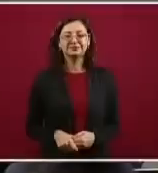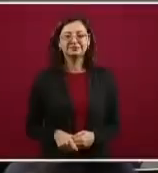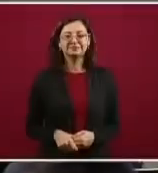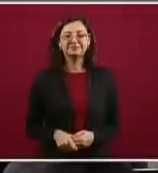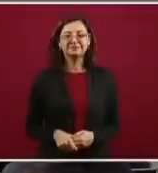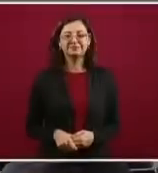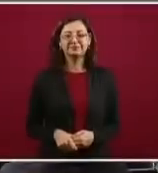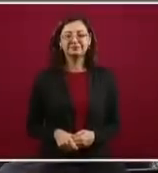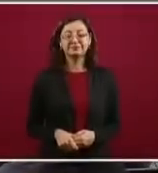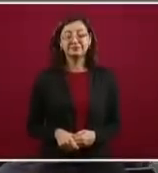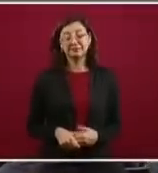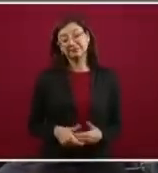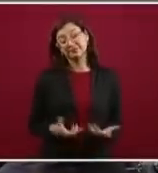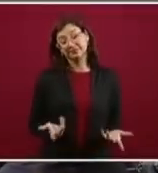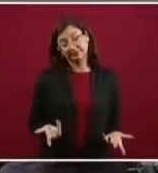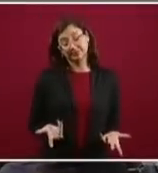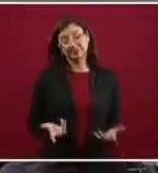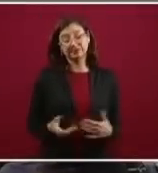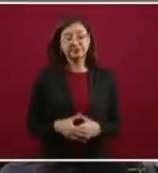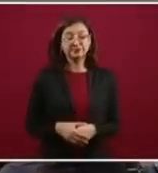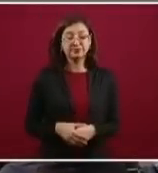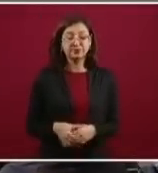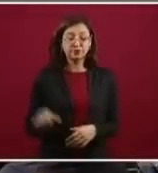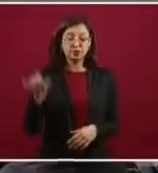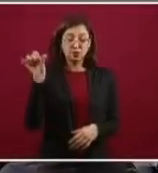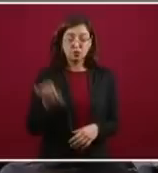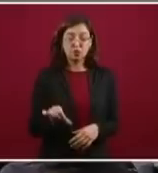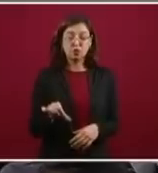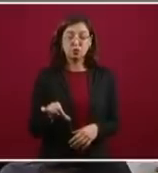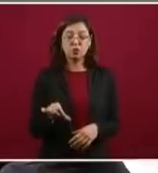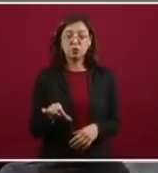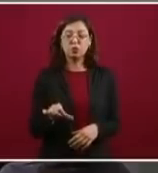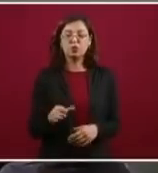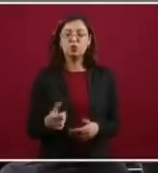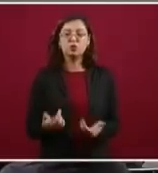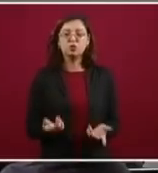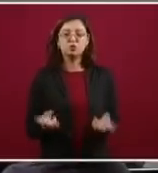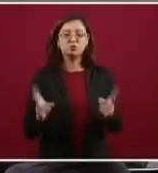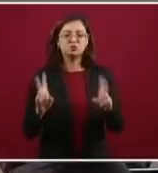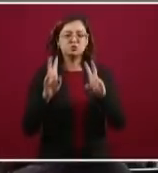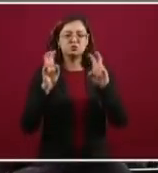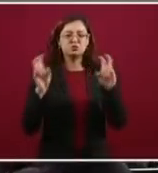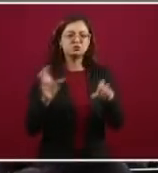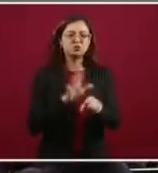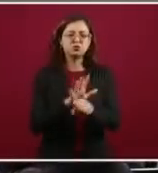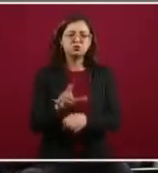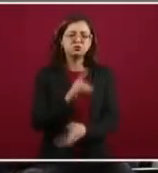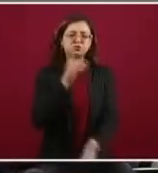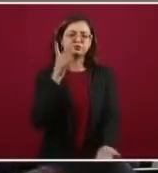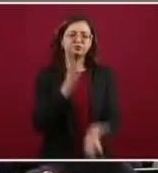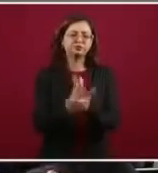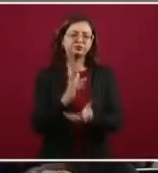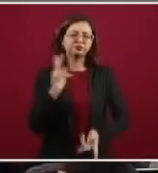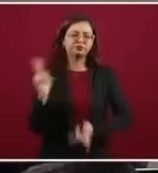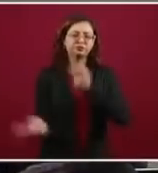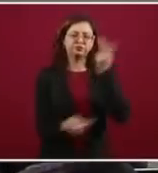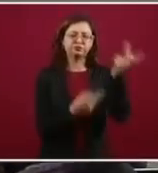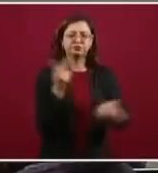Bueno, vamos a dedicar el día de hoy a responder